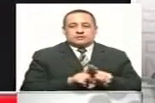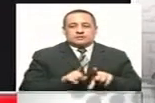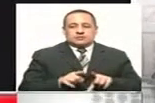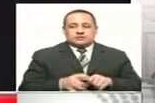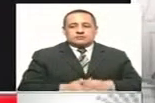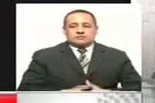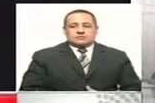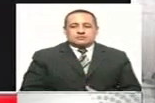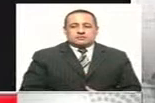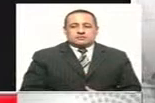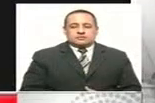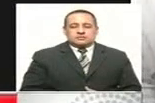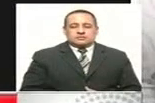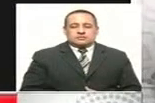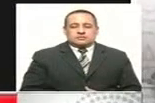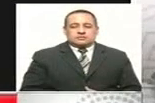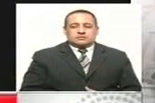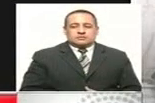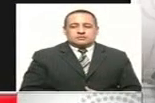continúa